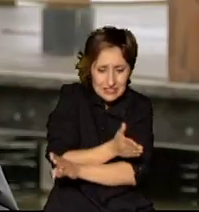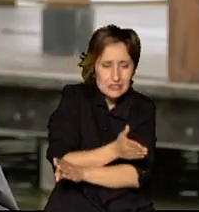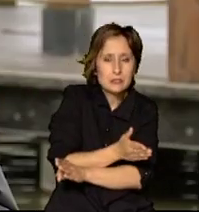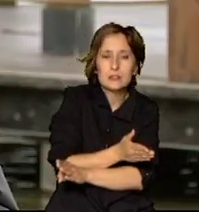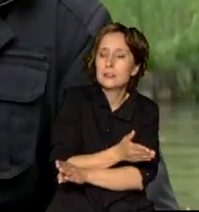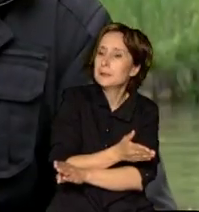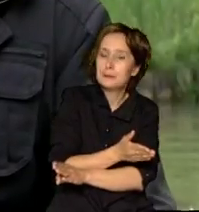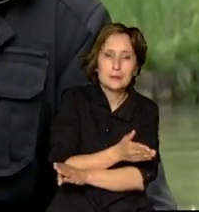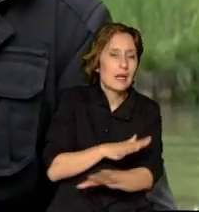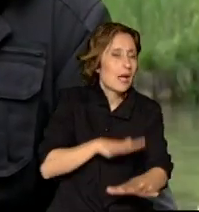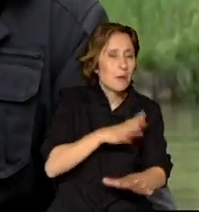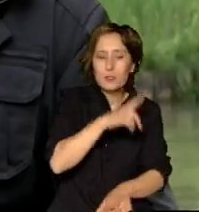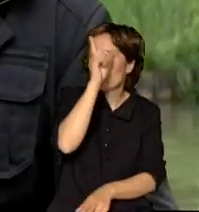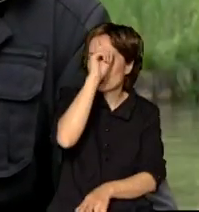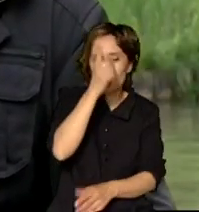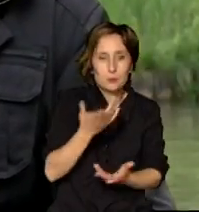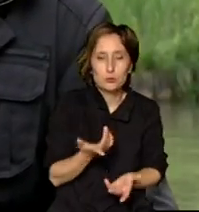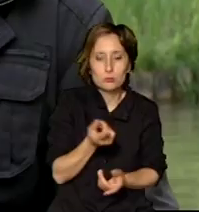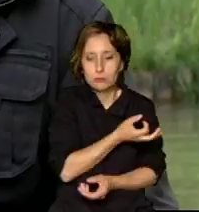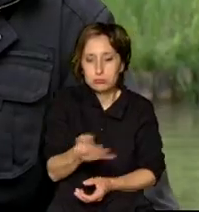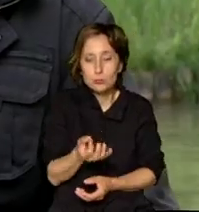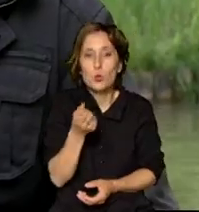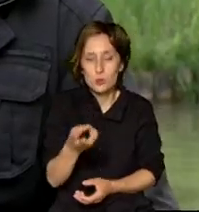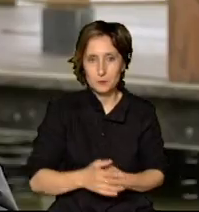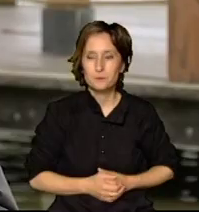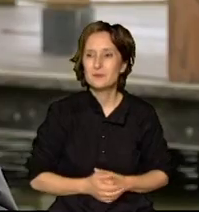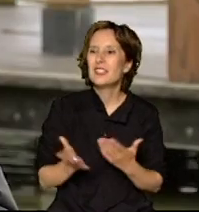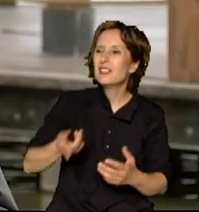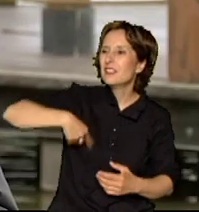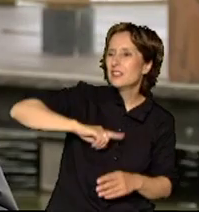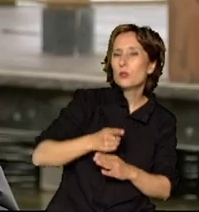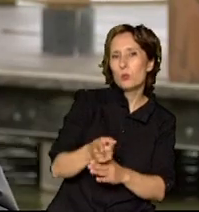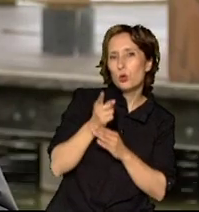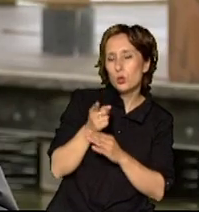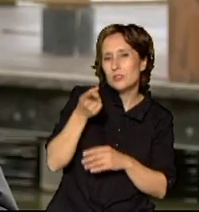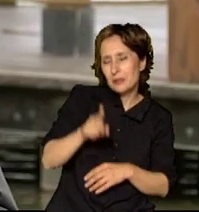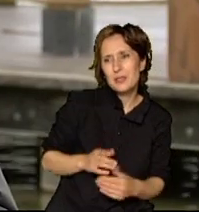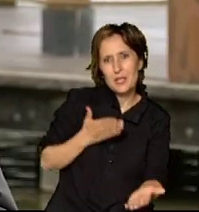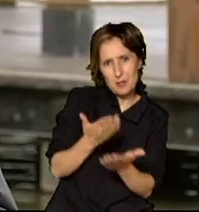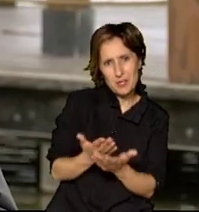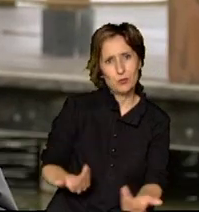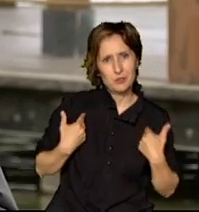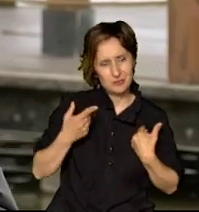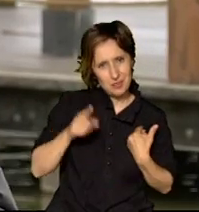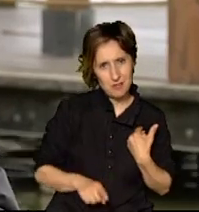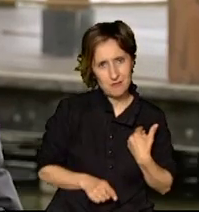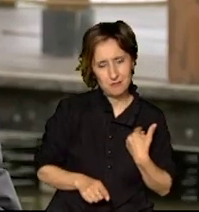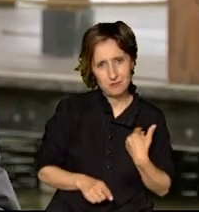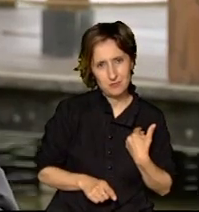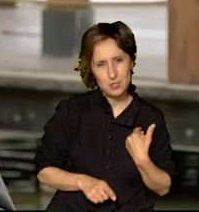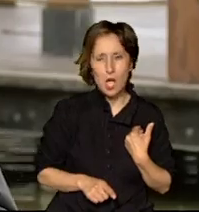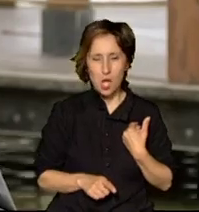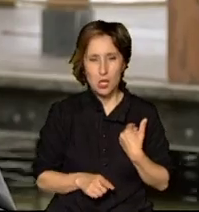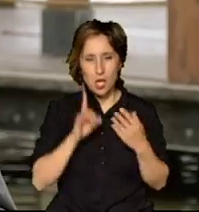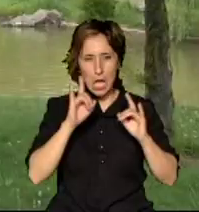de determinarlo con suficiente exactitud. Pero luego somos muy exigentes y pedimos responsabilidades. ¿Por qué no se